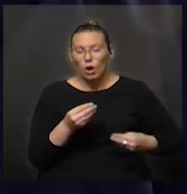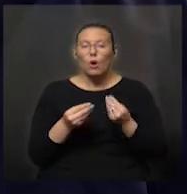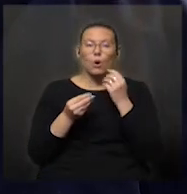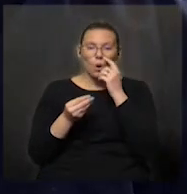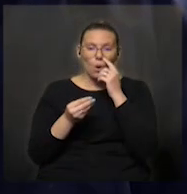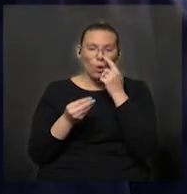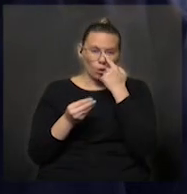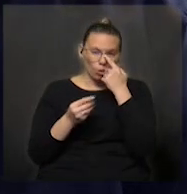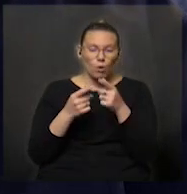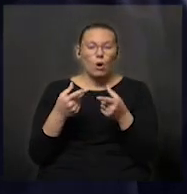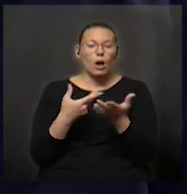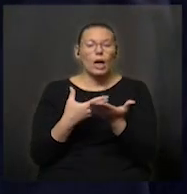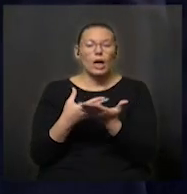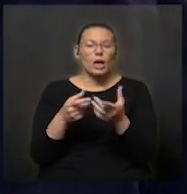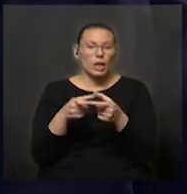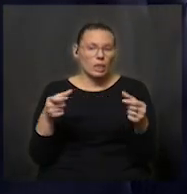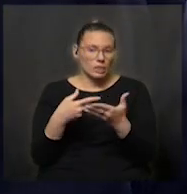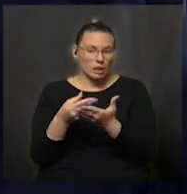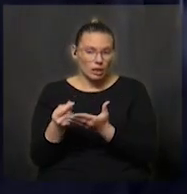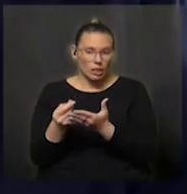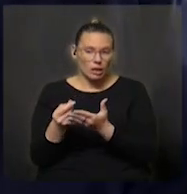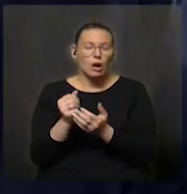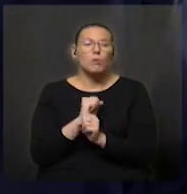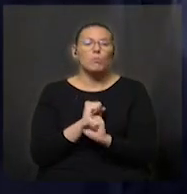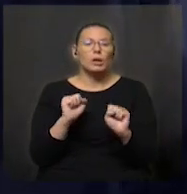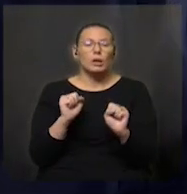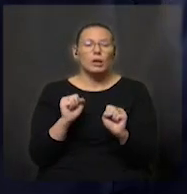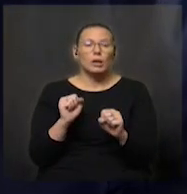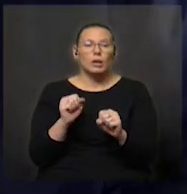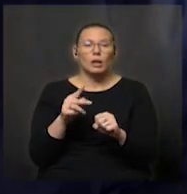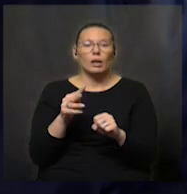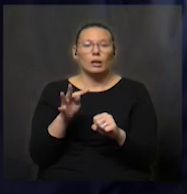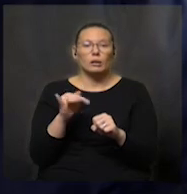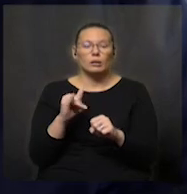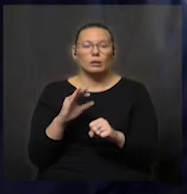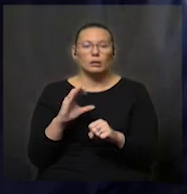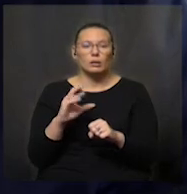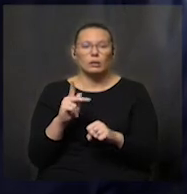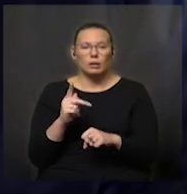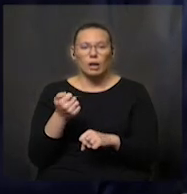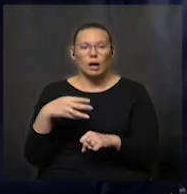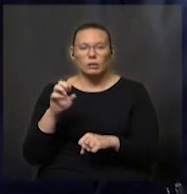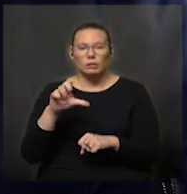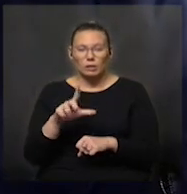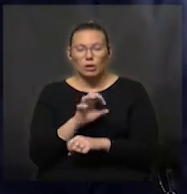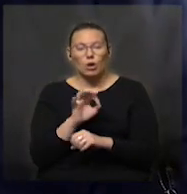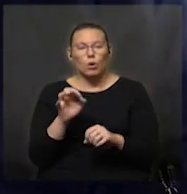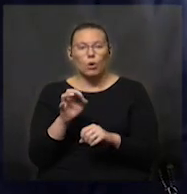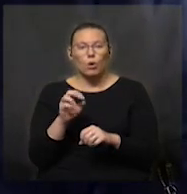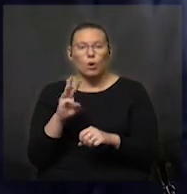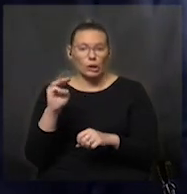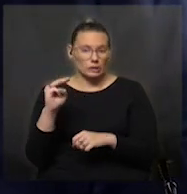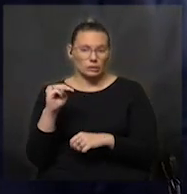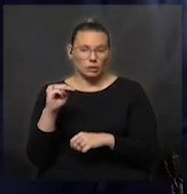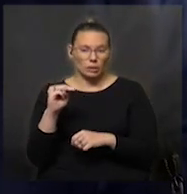podemos adquirir las entradas? Bueno, las entradas las pueden conseguir por Ticantel o pueden entrar en nuestro perfil de